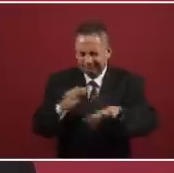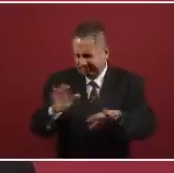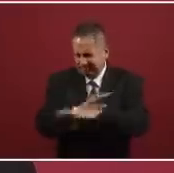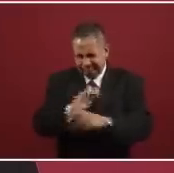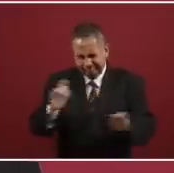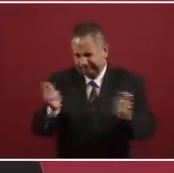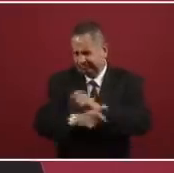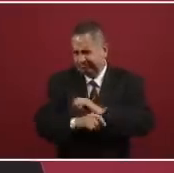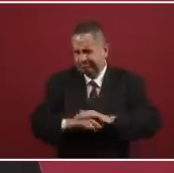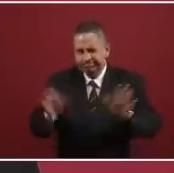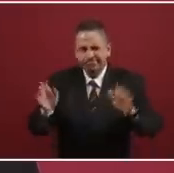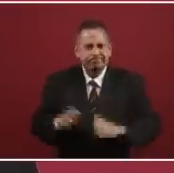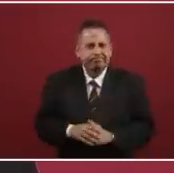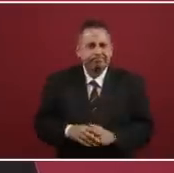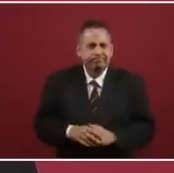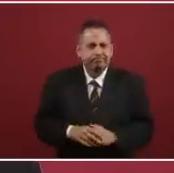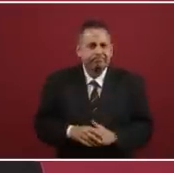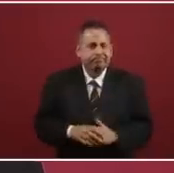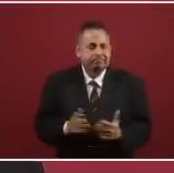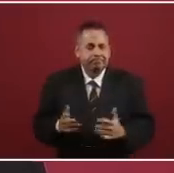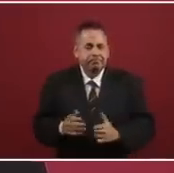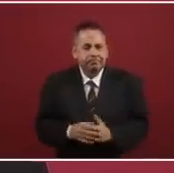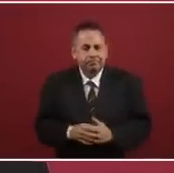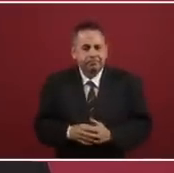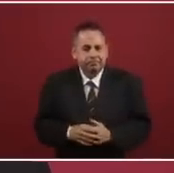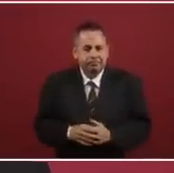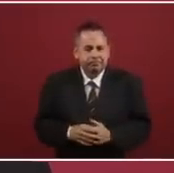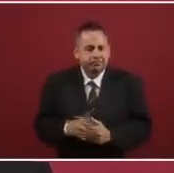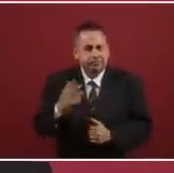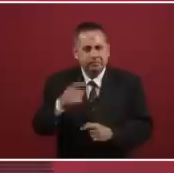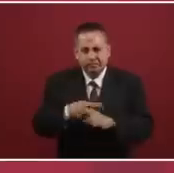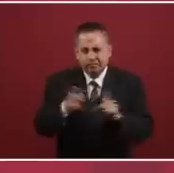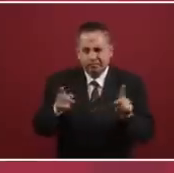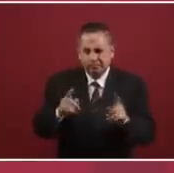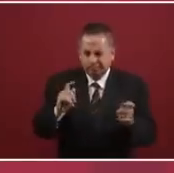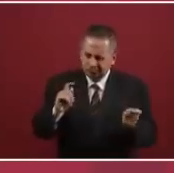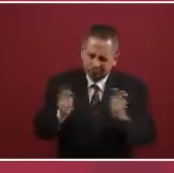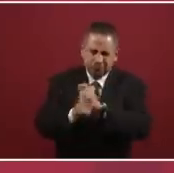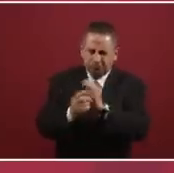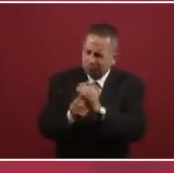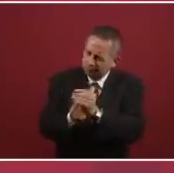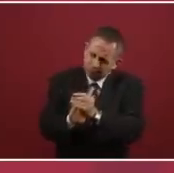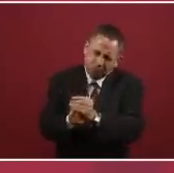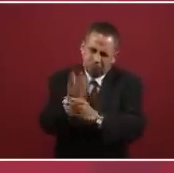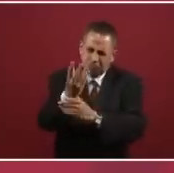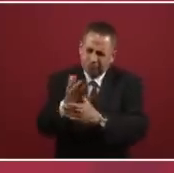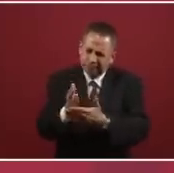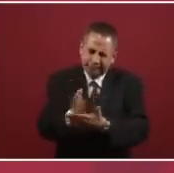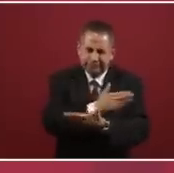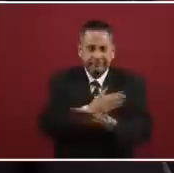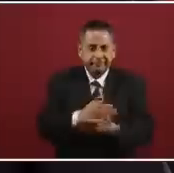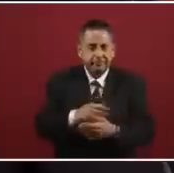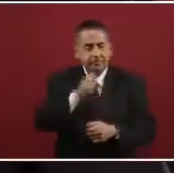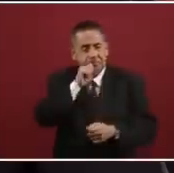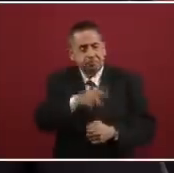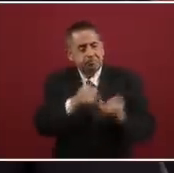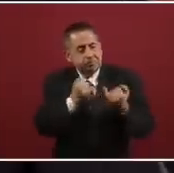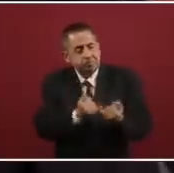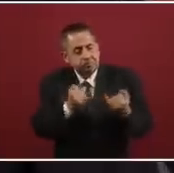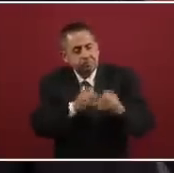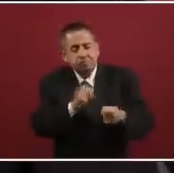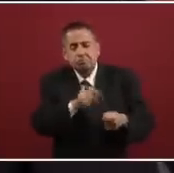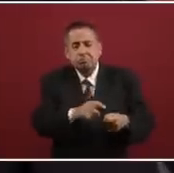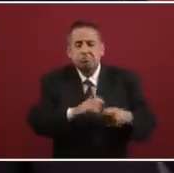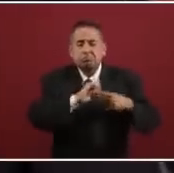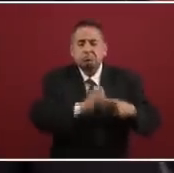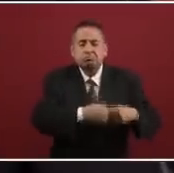Es una vía, un camino del todo nuevo, ya no el camino trillado de